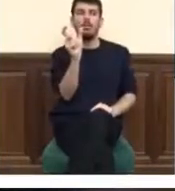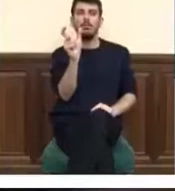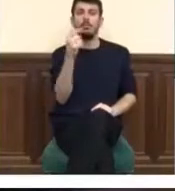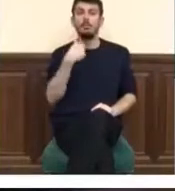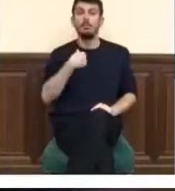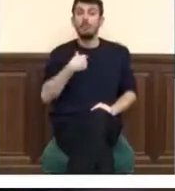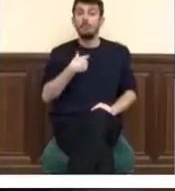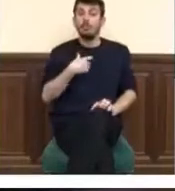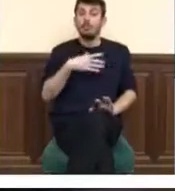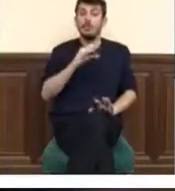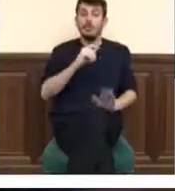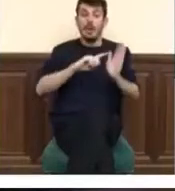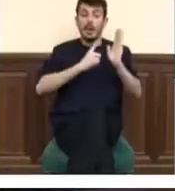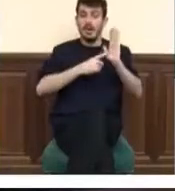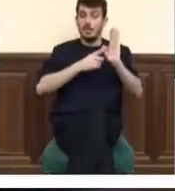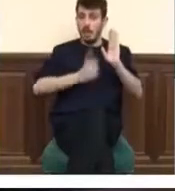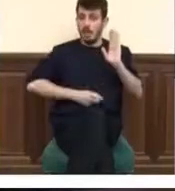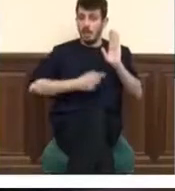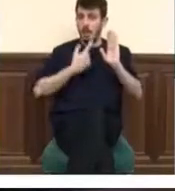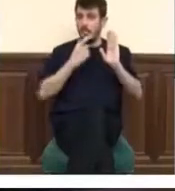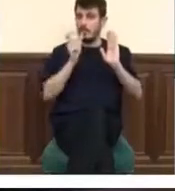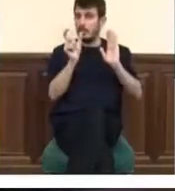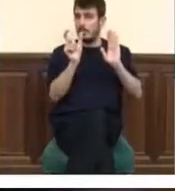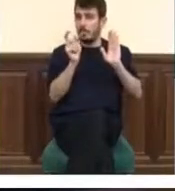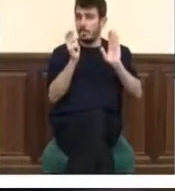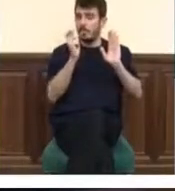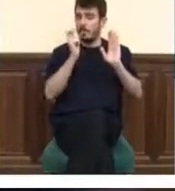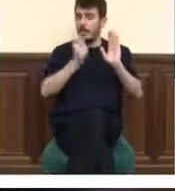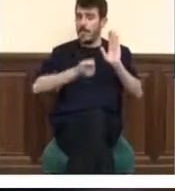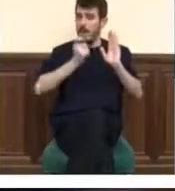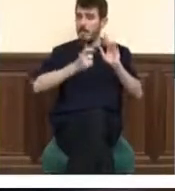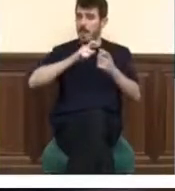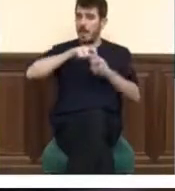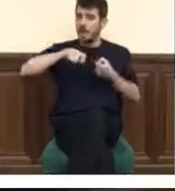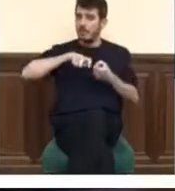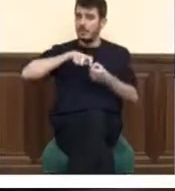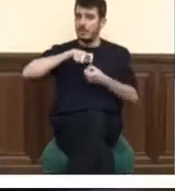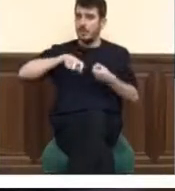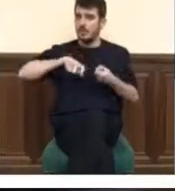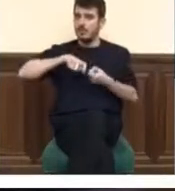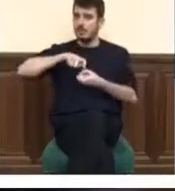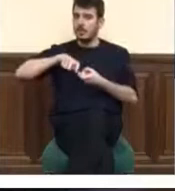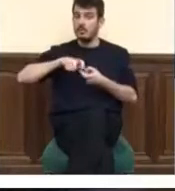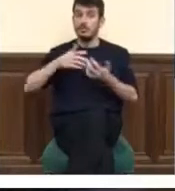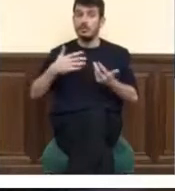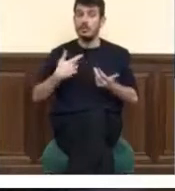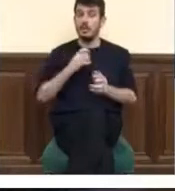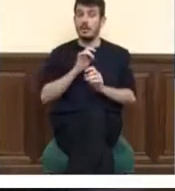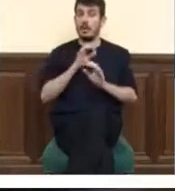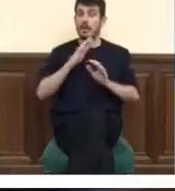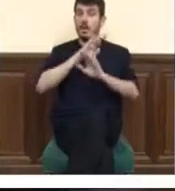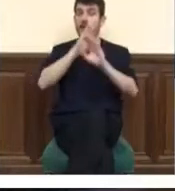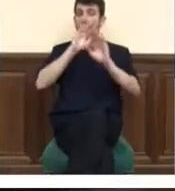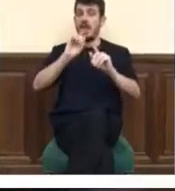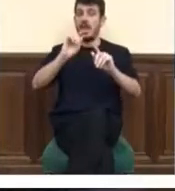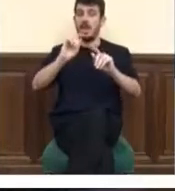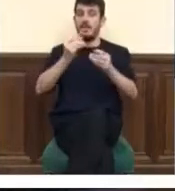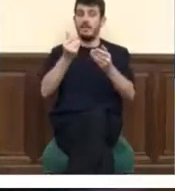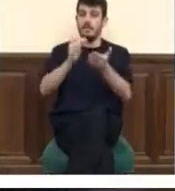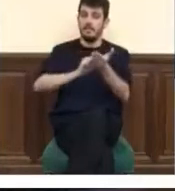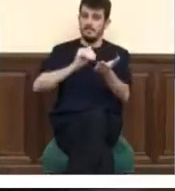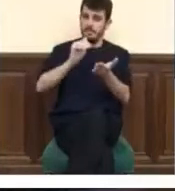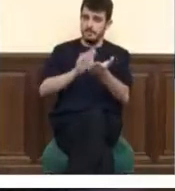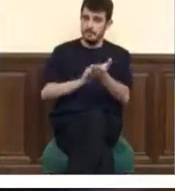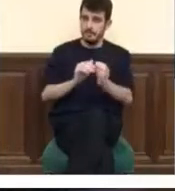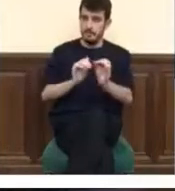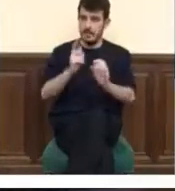establece la ley, se va pagando de forma anual, de forma que, evidentemente, también generaría unos ingresos a